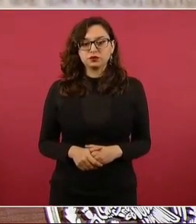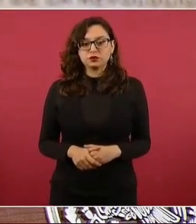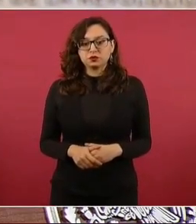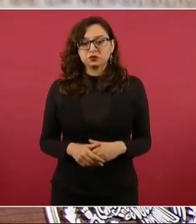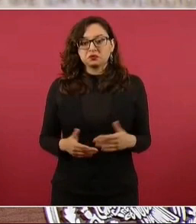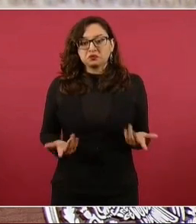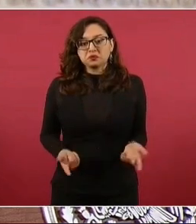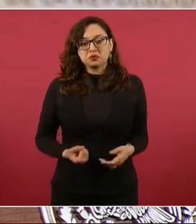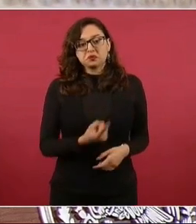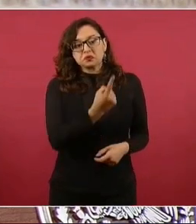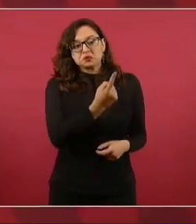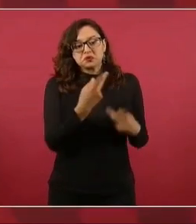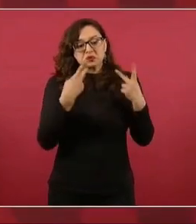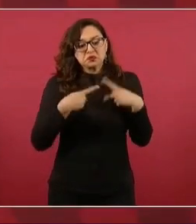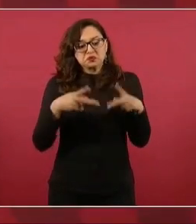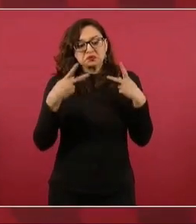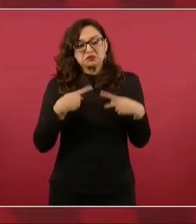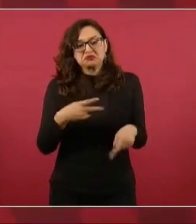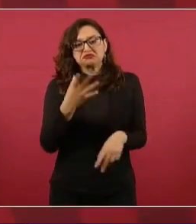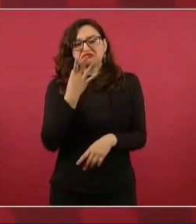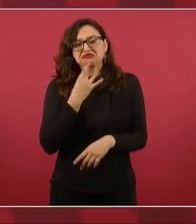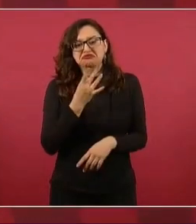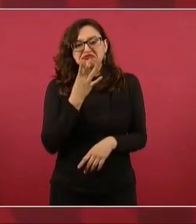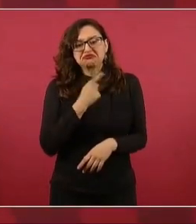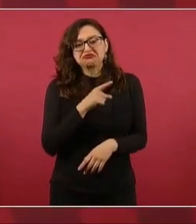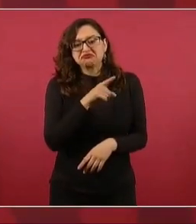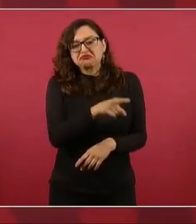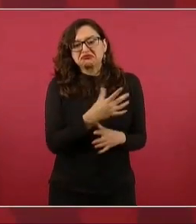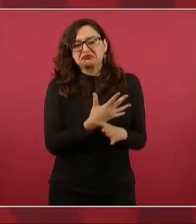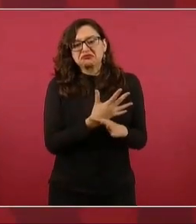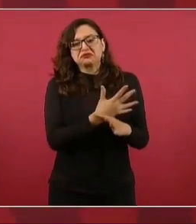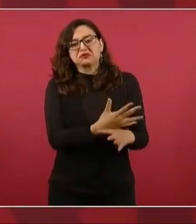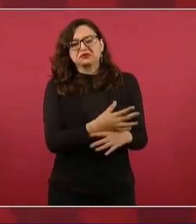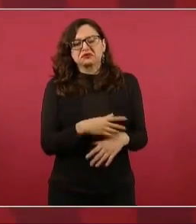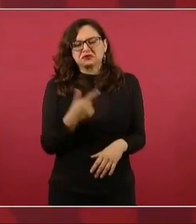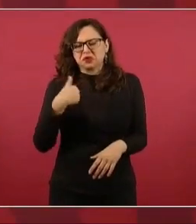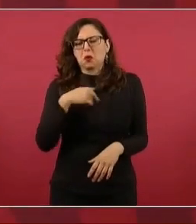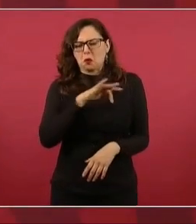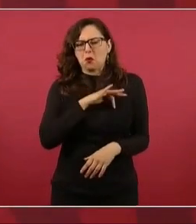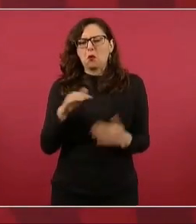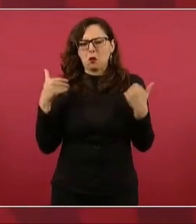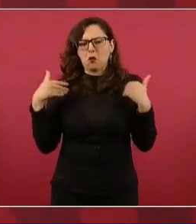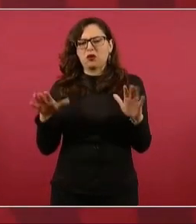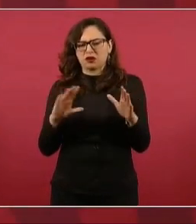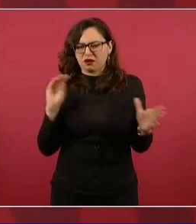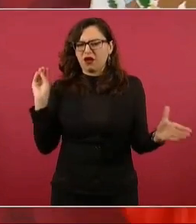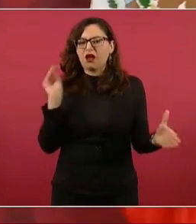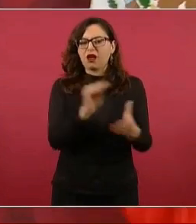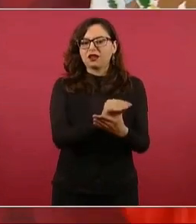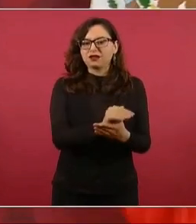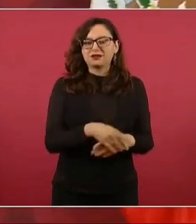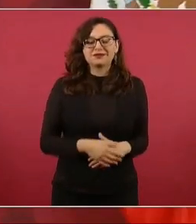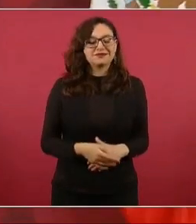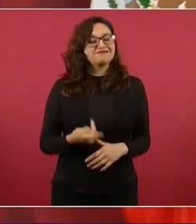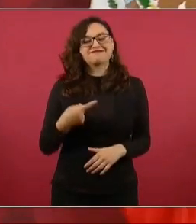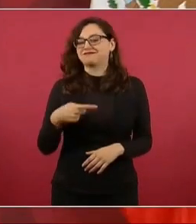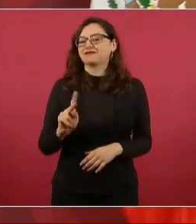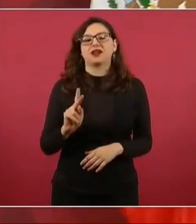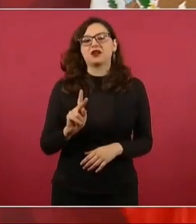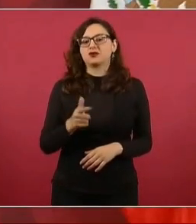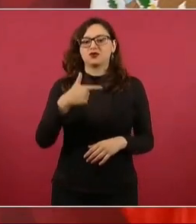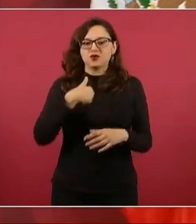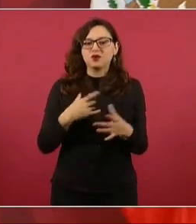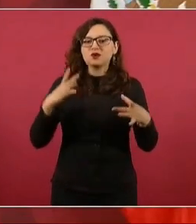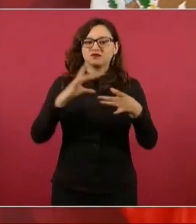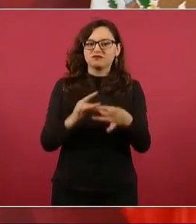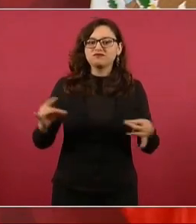supuestamente menor, lo retomo, porque no es el personaje, ¿no?, es el pensamiento